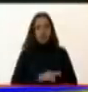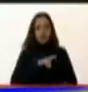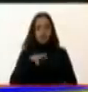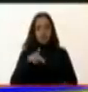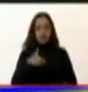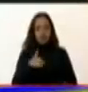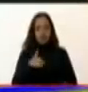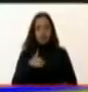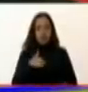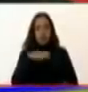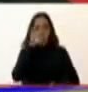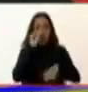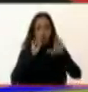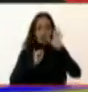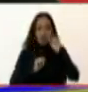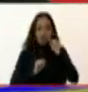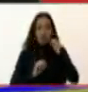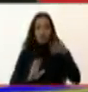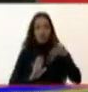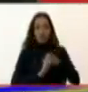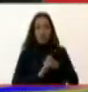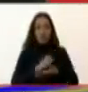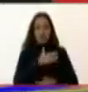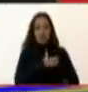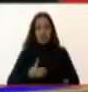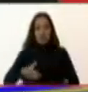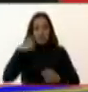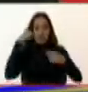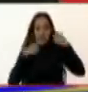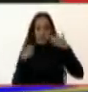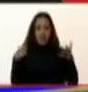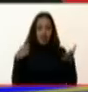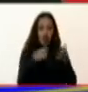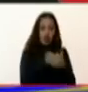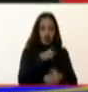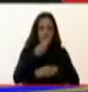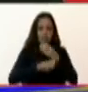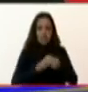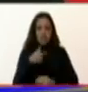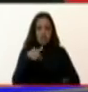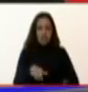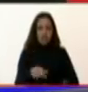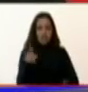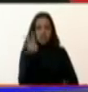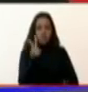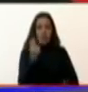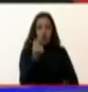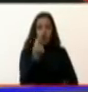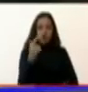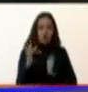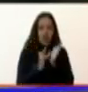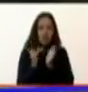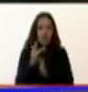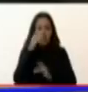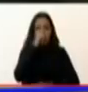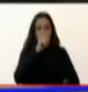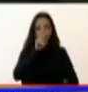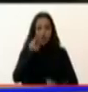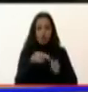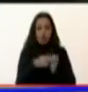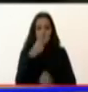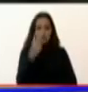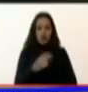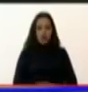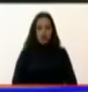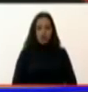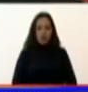el presidente Chávez del golpe de Estado mediático que se dio aquí el 11 de abril del 2002, primer golpe